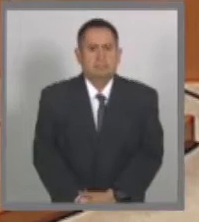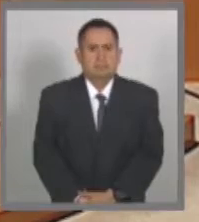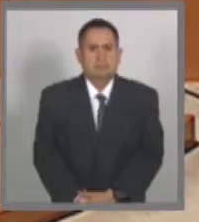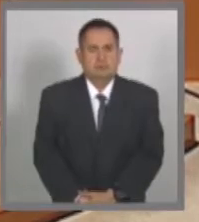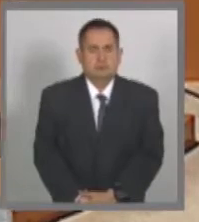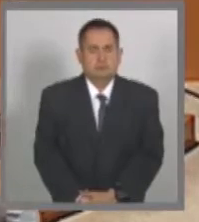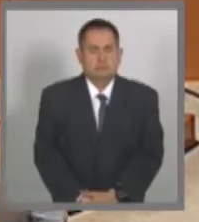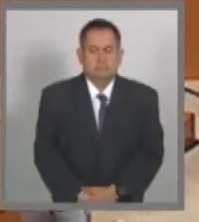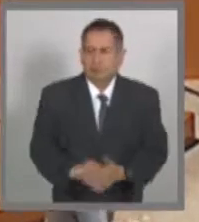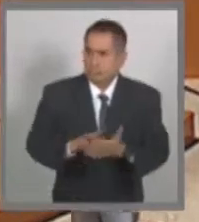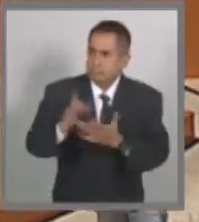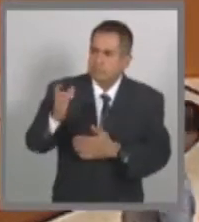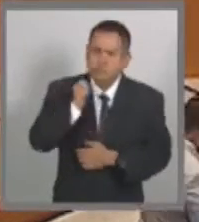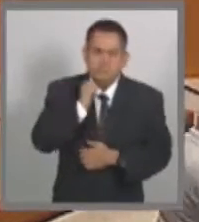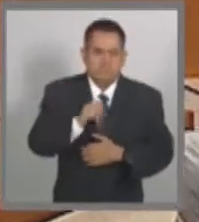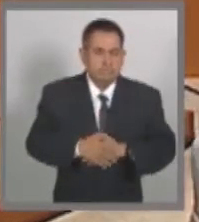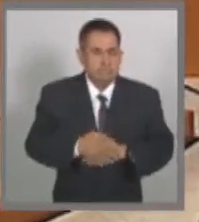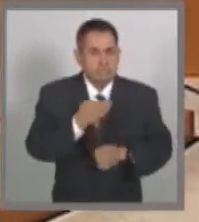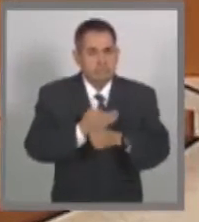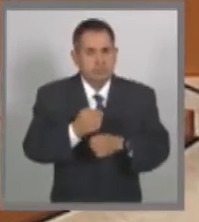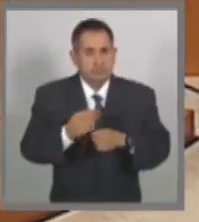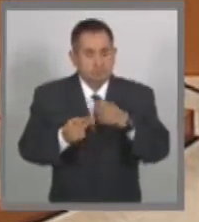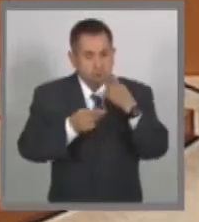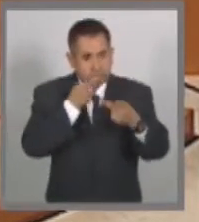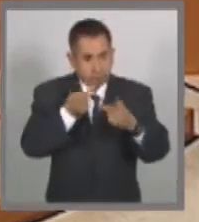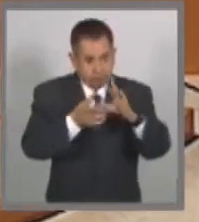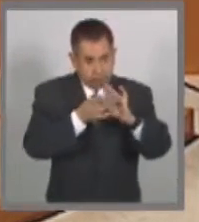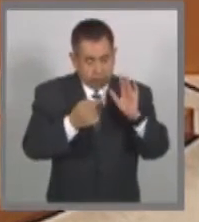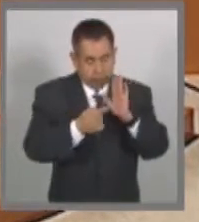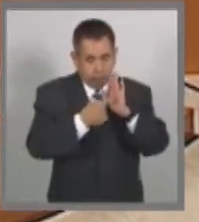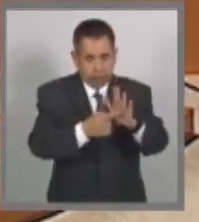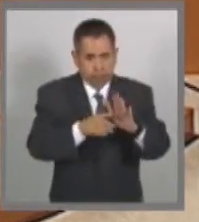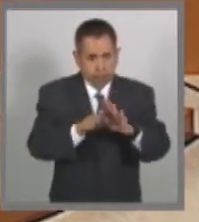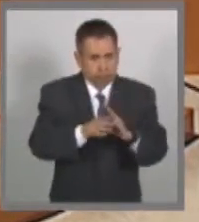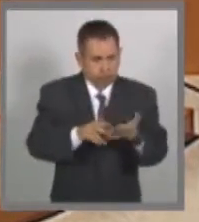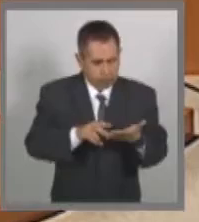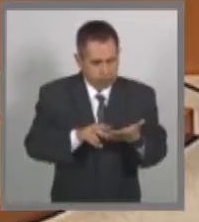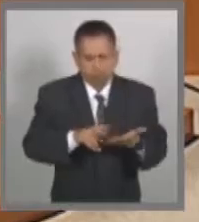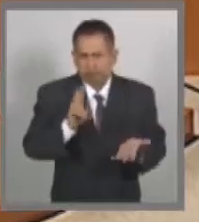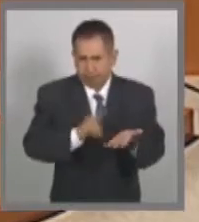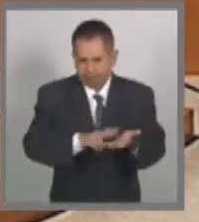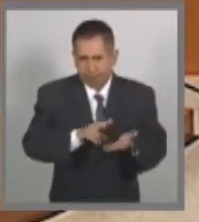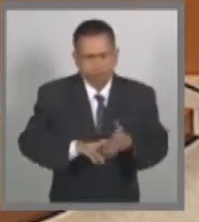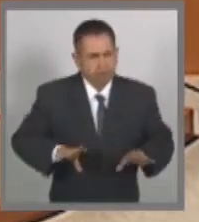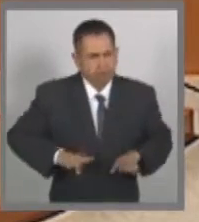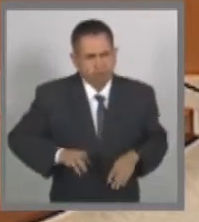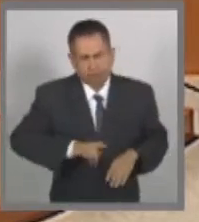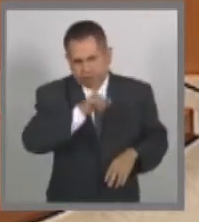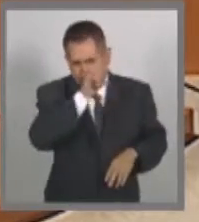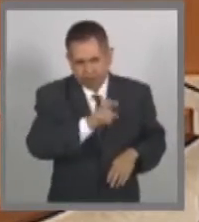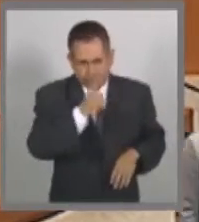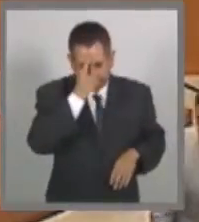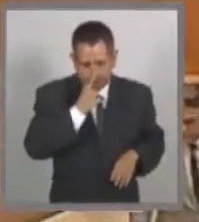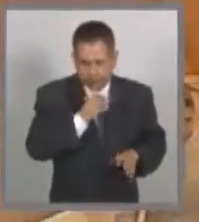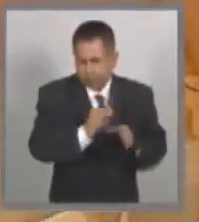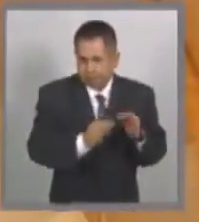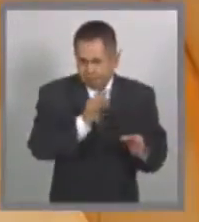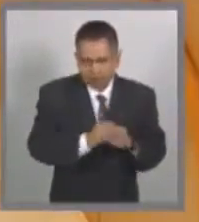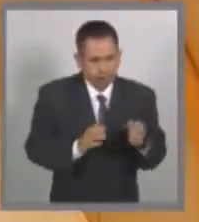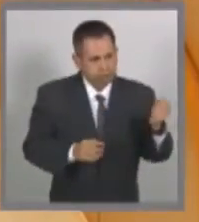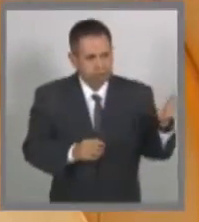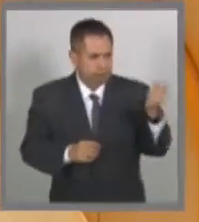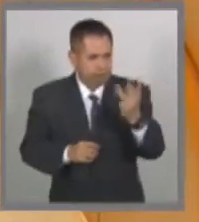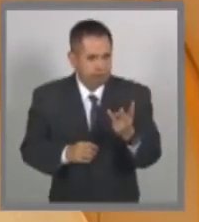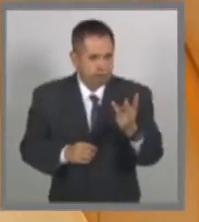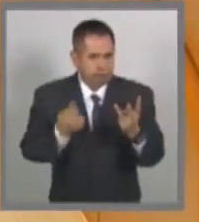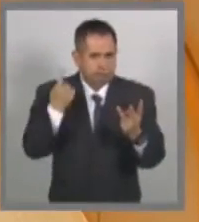Muchas gracias, senador. Vengo a presentar el dictamen por el cual se valida la idoneidad de la terna para la designación de